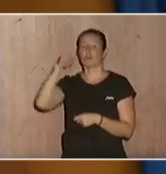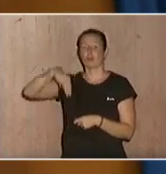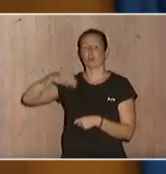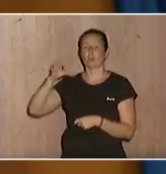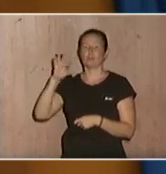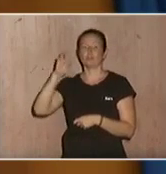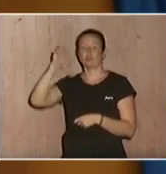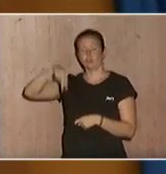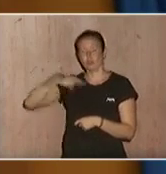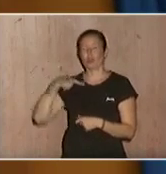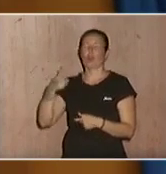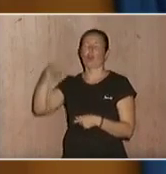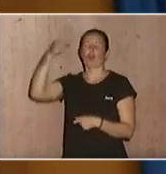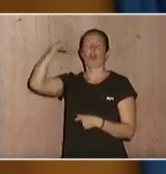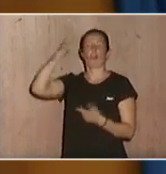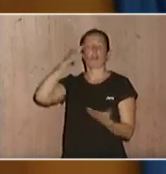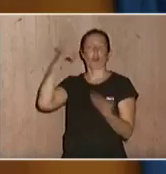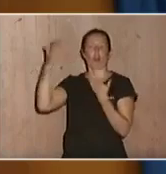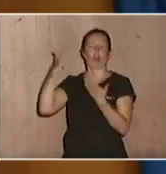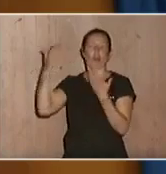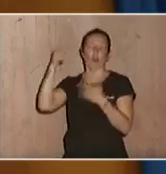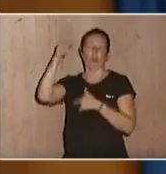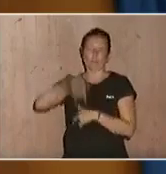de doctor honoris causa por la Universidad de Alicante.